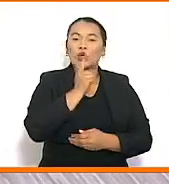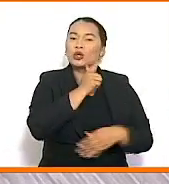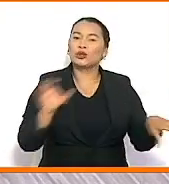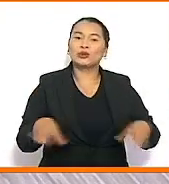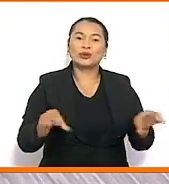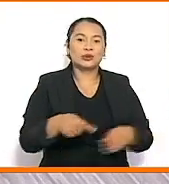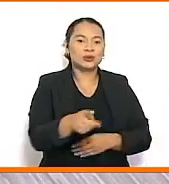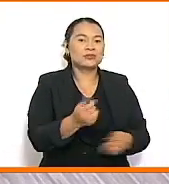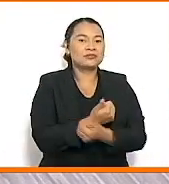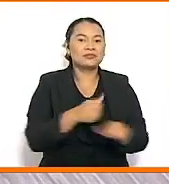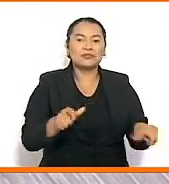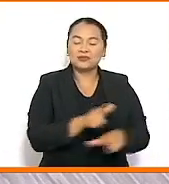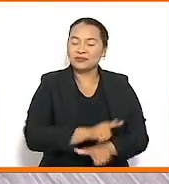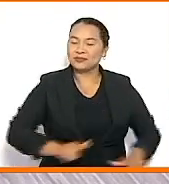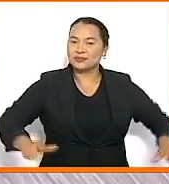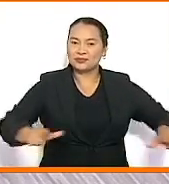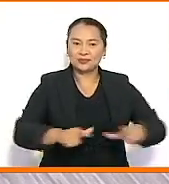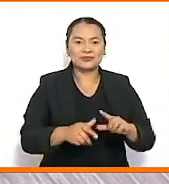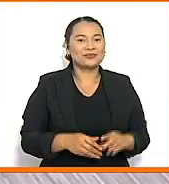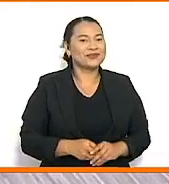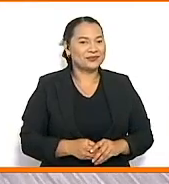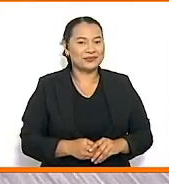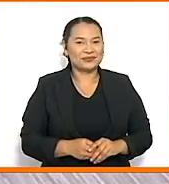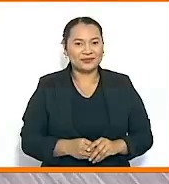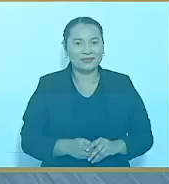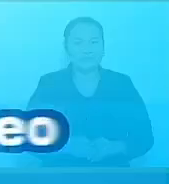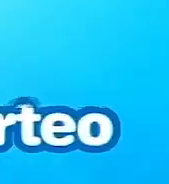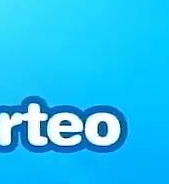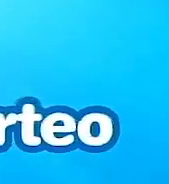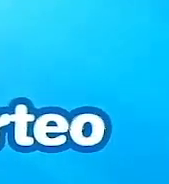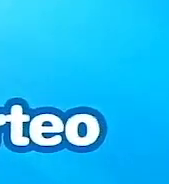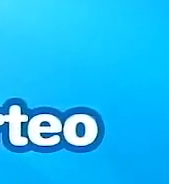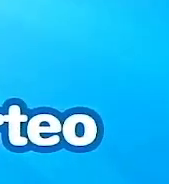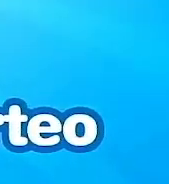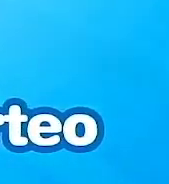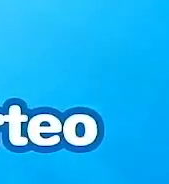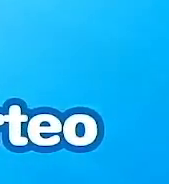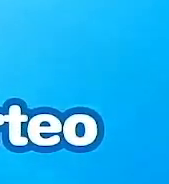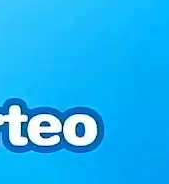Loto, donde quiera que estés. ¡Ay, qué